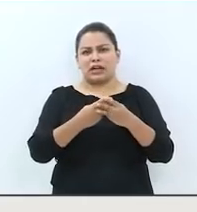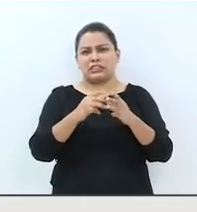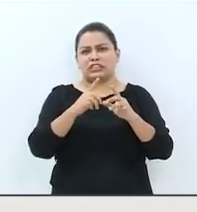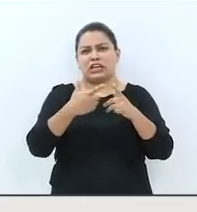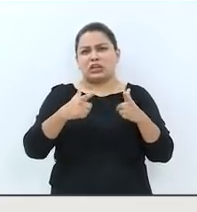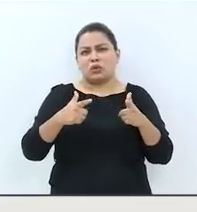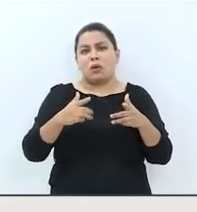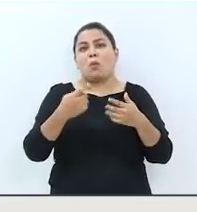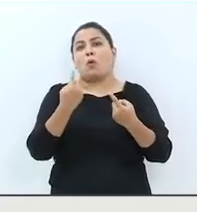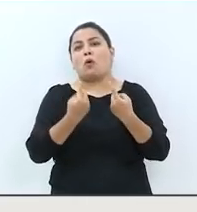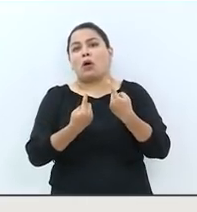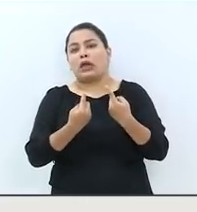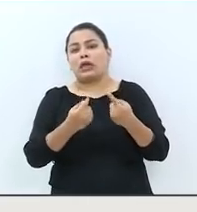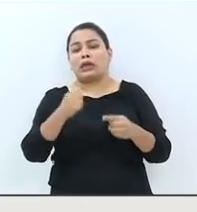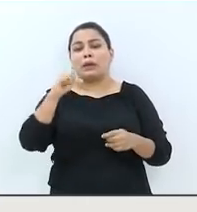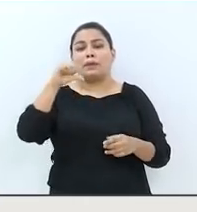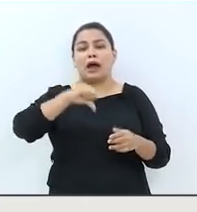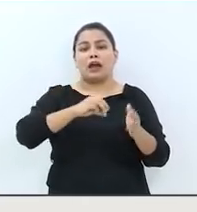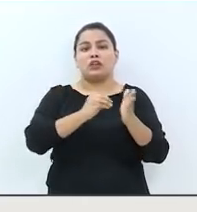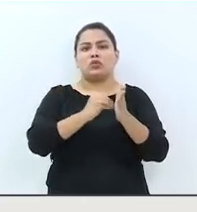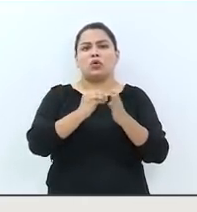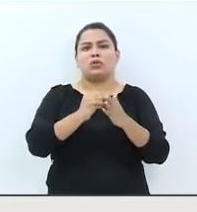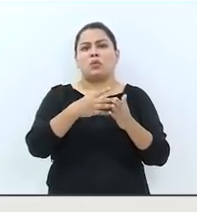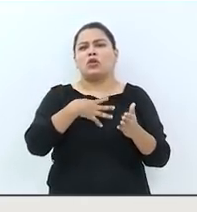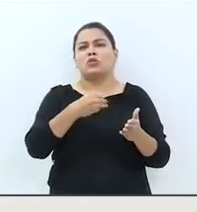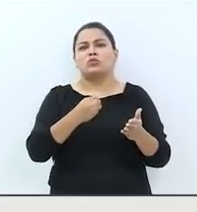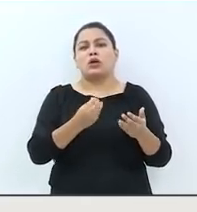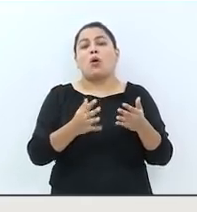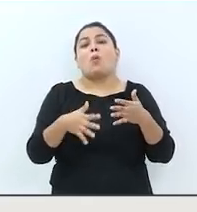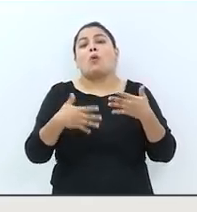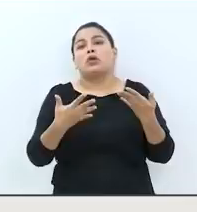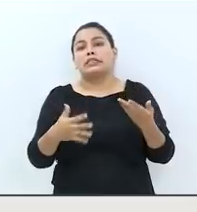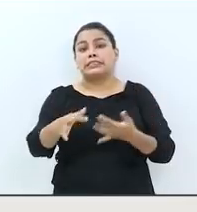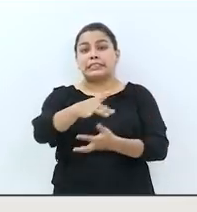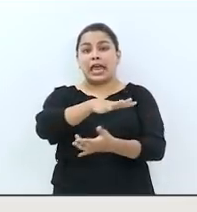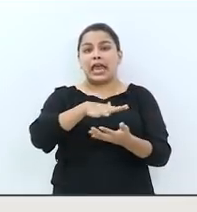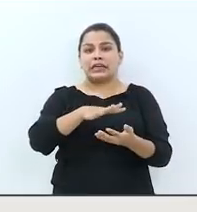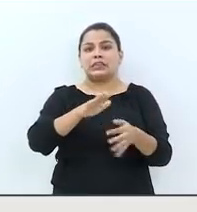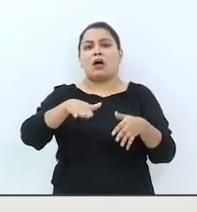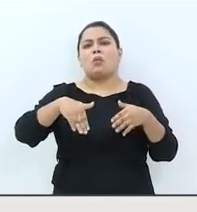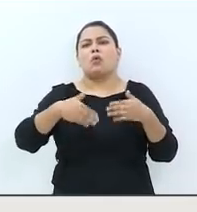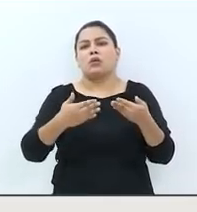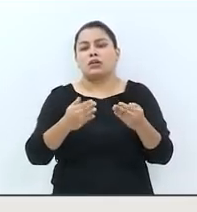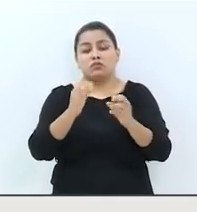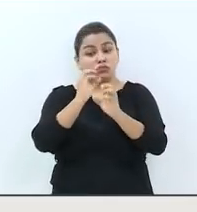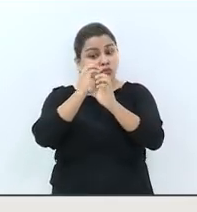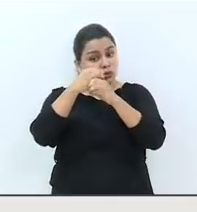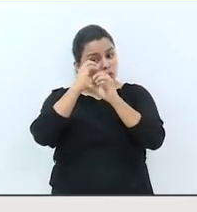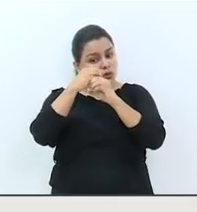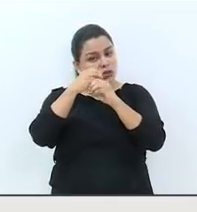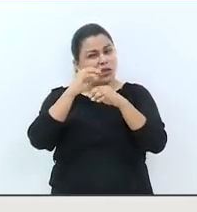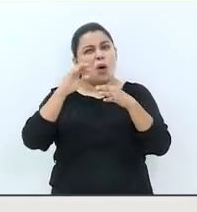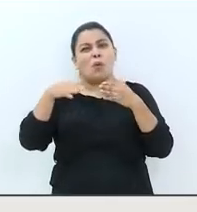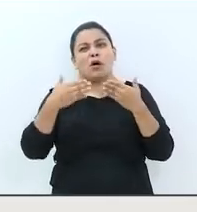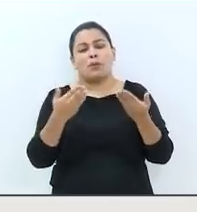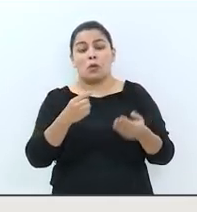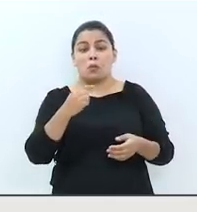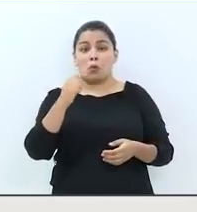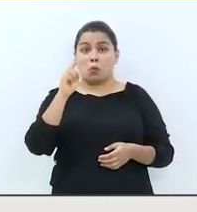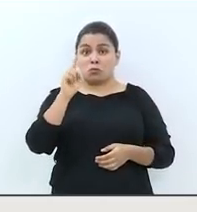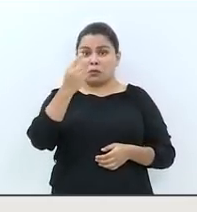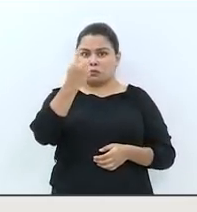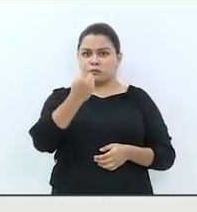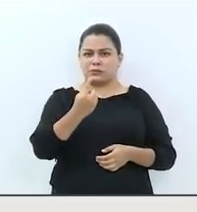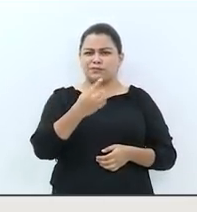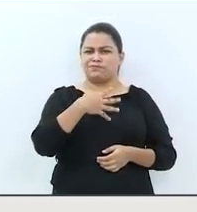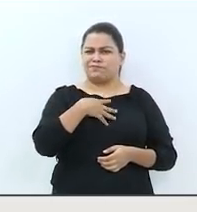lenguaje? ¿O por qué ciencias y biología, que para Lorena puede ser fantástico, genial,